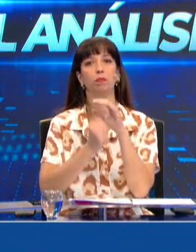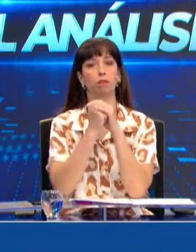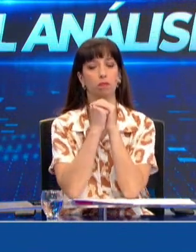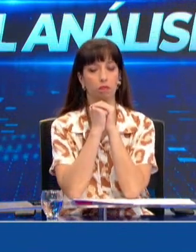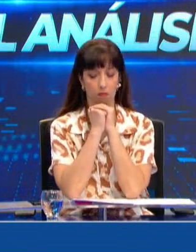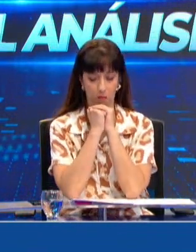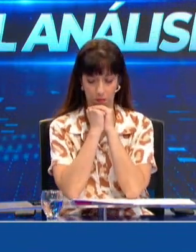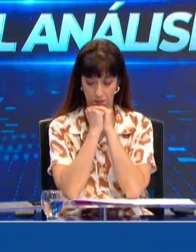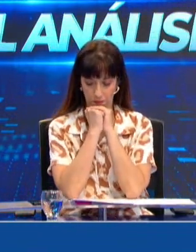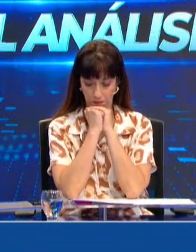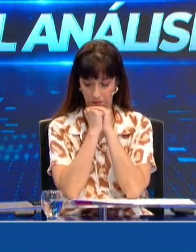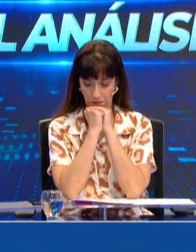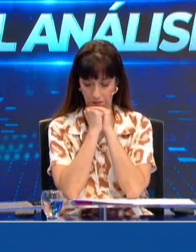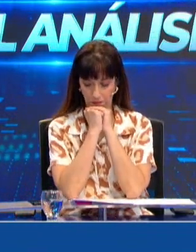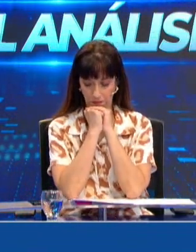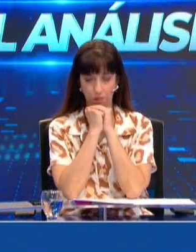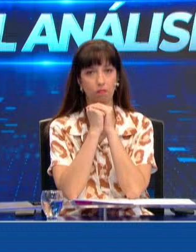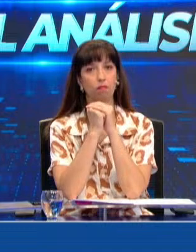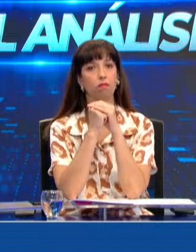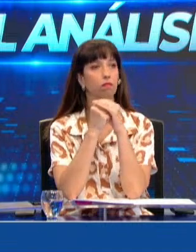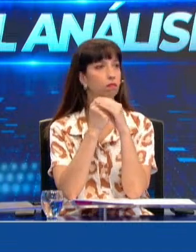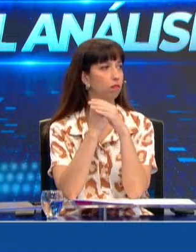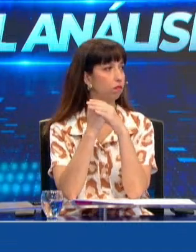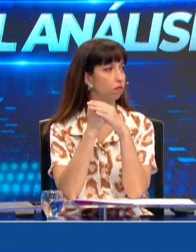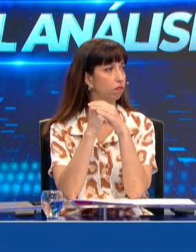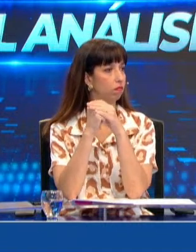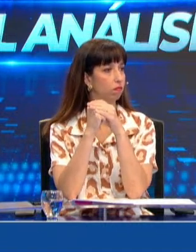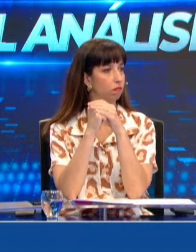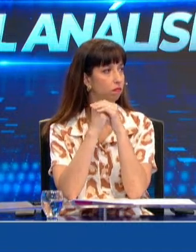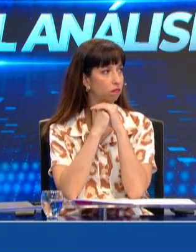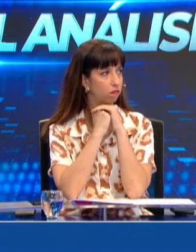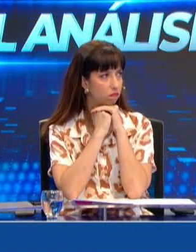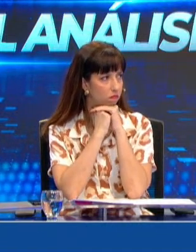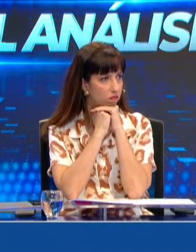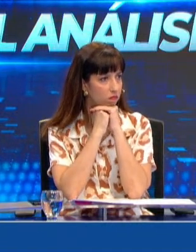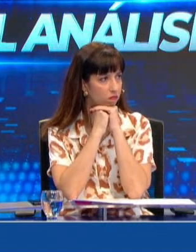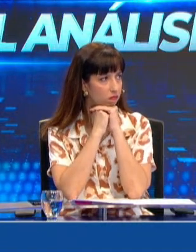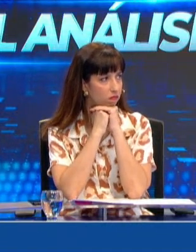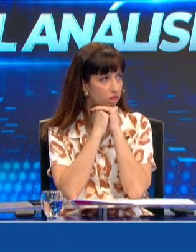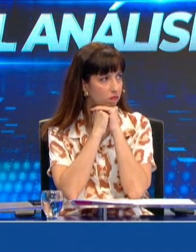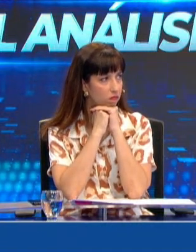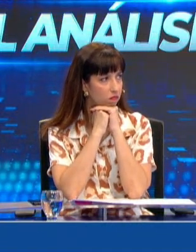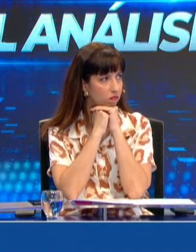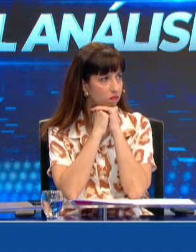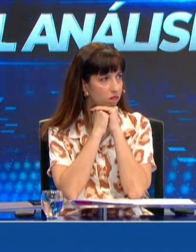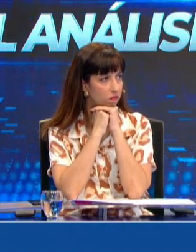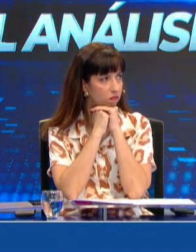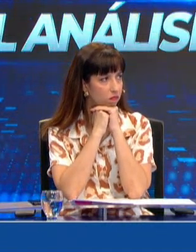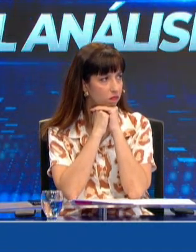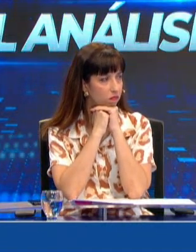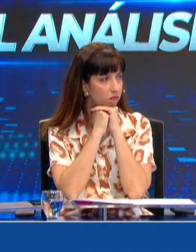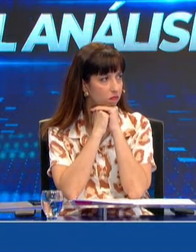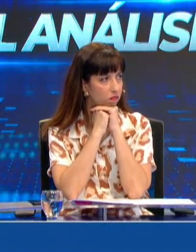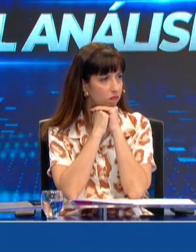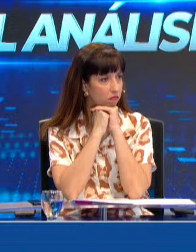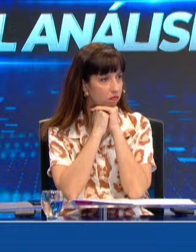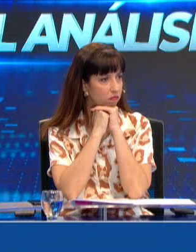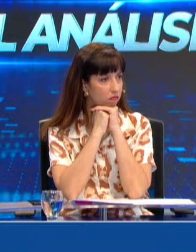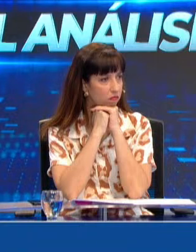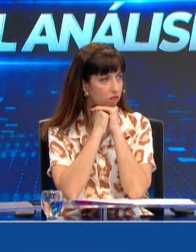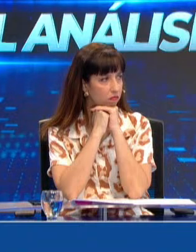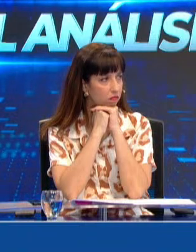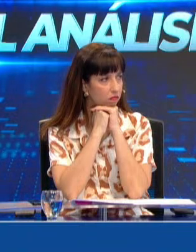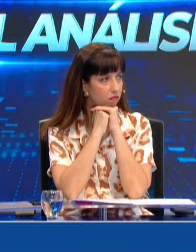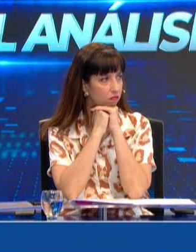reuniones con esta delegación, con este país, no solo por parte de Martín Menem, sino también, lo decíamos antes, reuniones